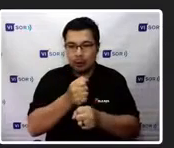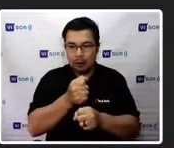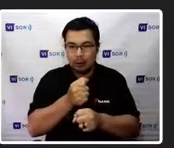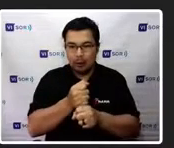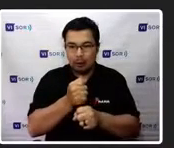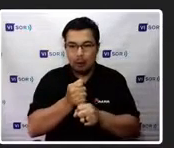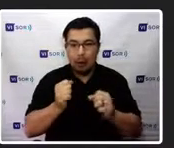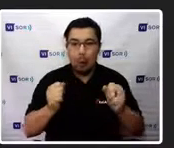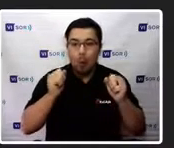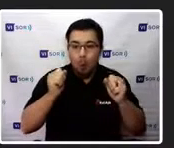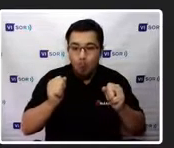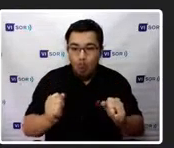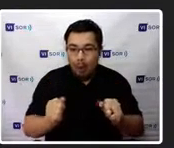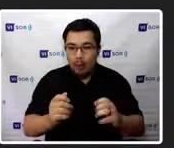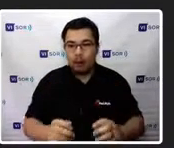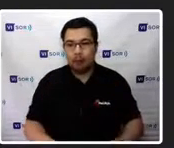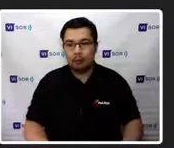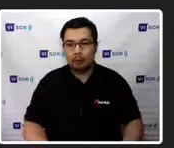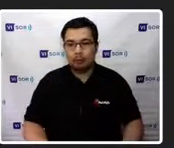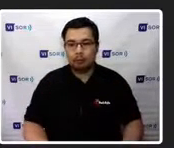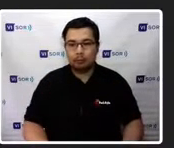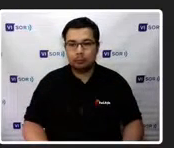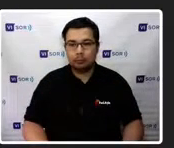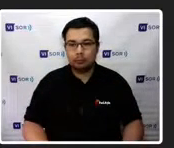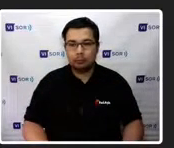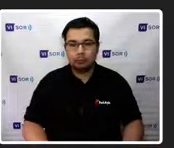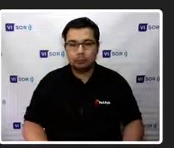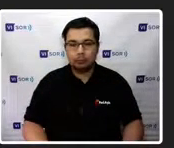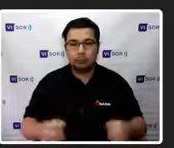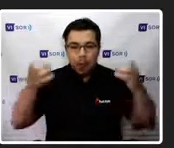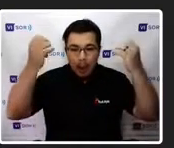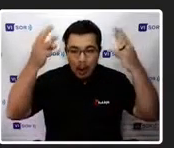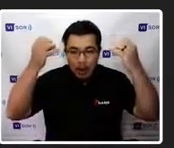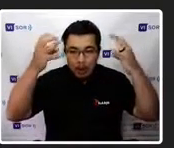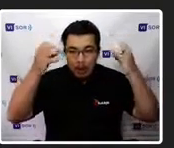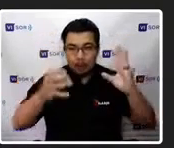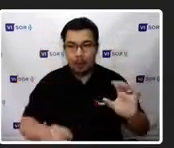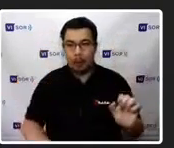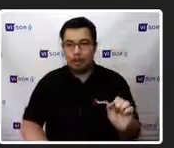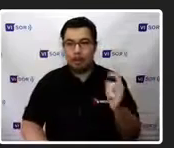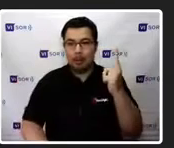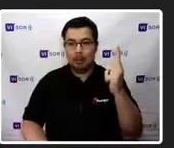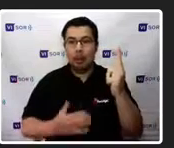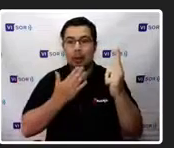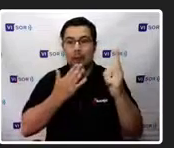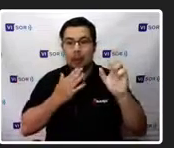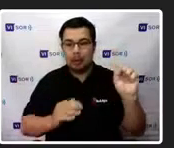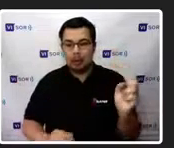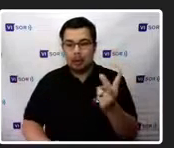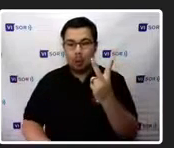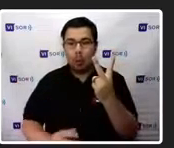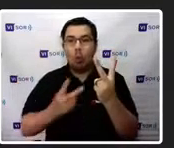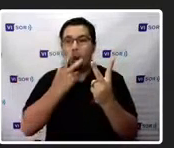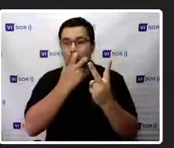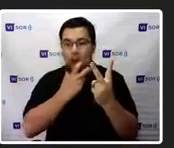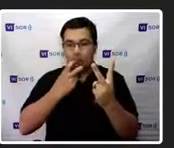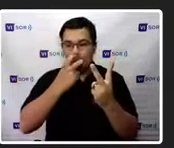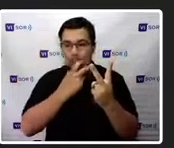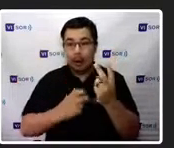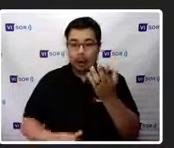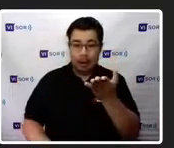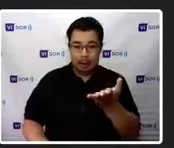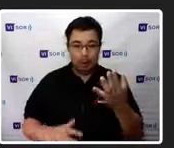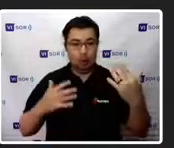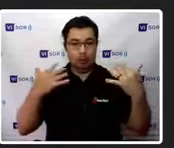puedan, ¿no es cierto?, puedan desenvolverse en un primer y hoy día en un segundo idioma, ¿ya? Esto es relevante, por lo tanto, por eso